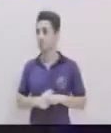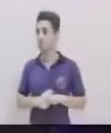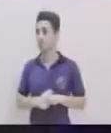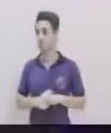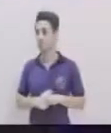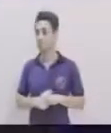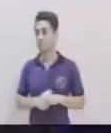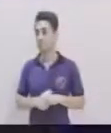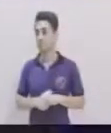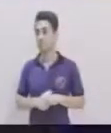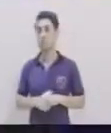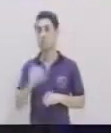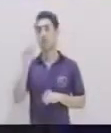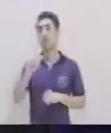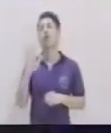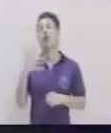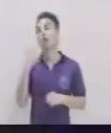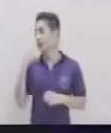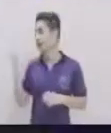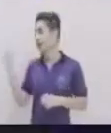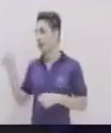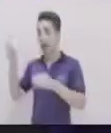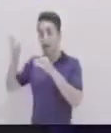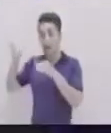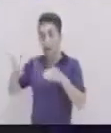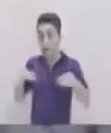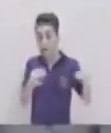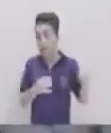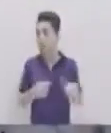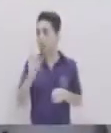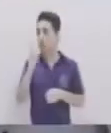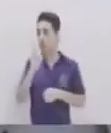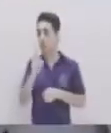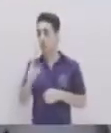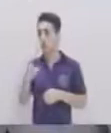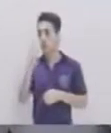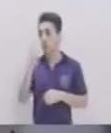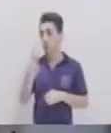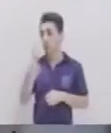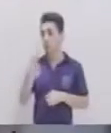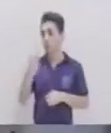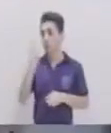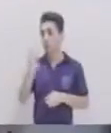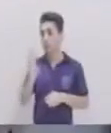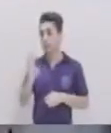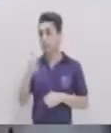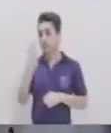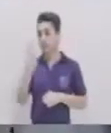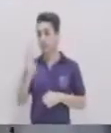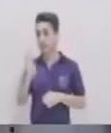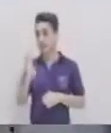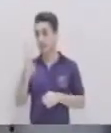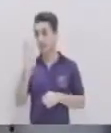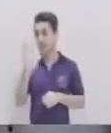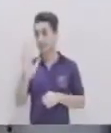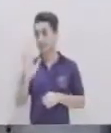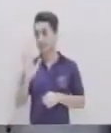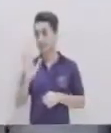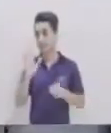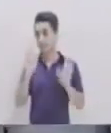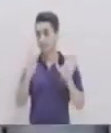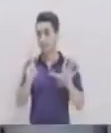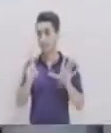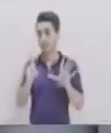ya saben contar. Ahora vamos con la sandía. 1, 2, 3,